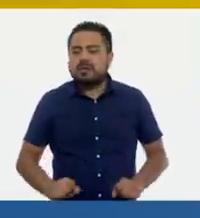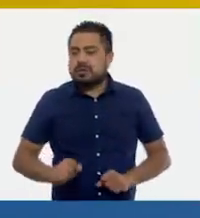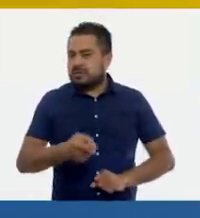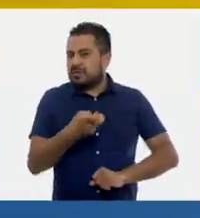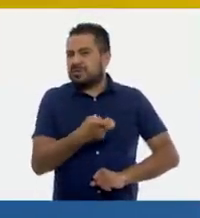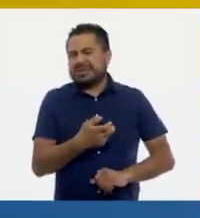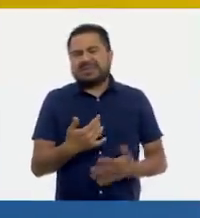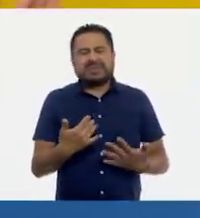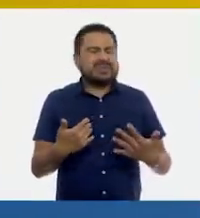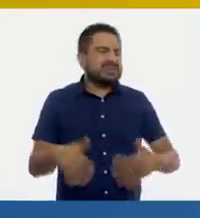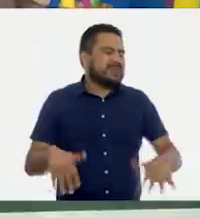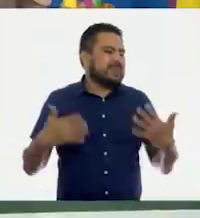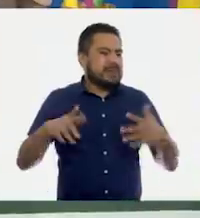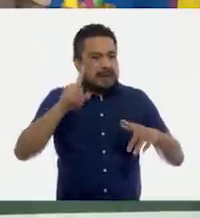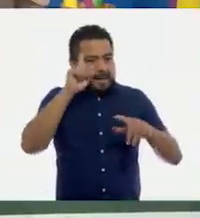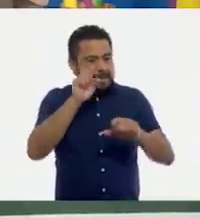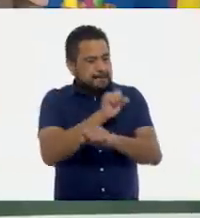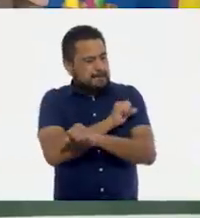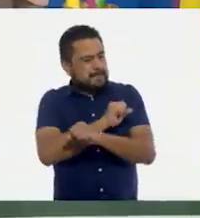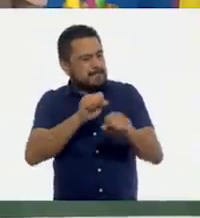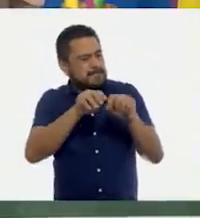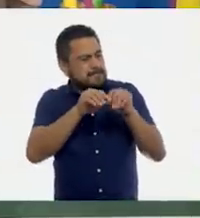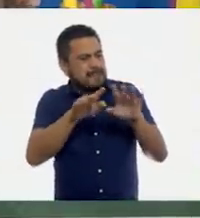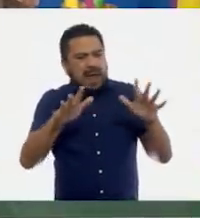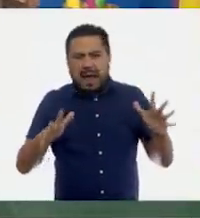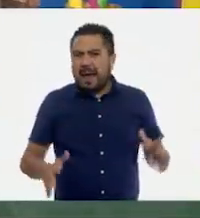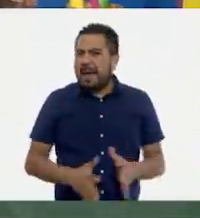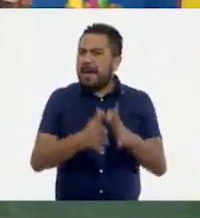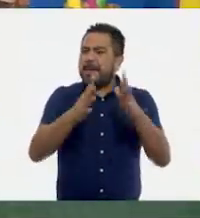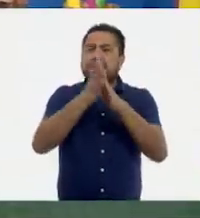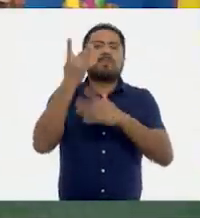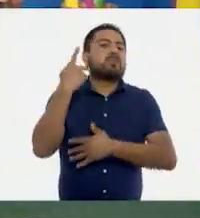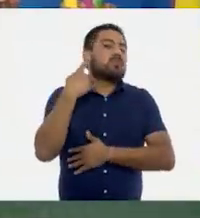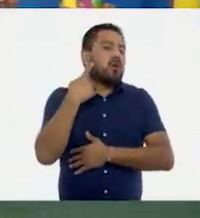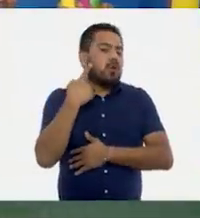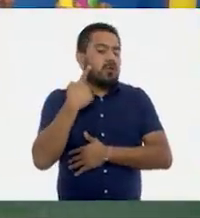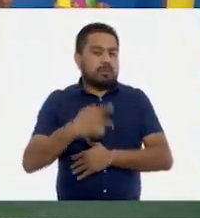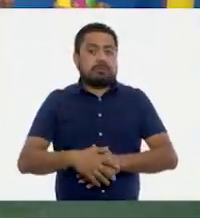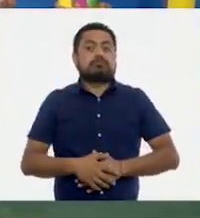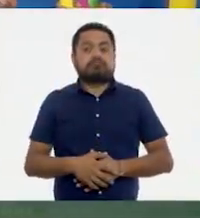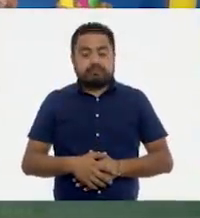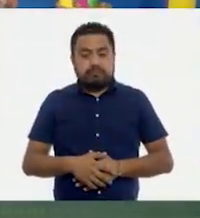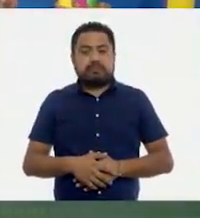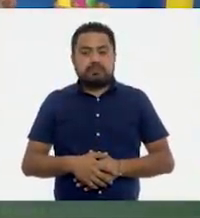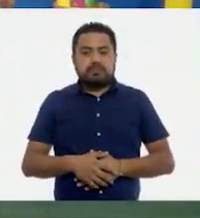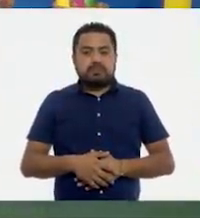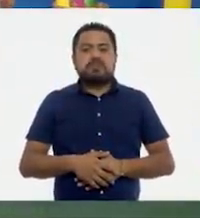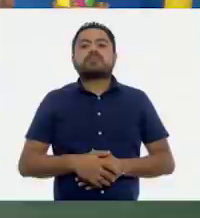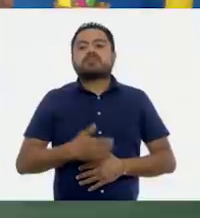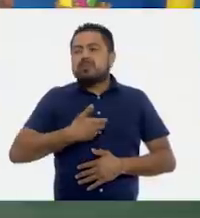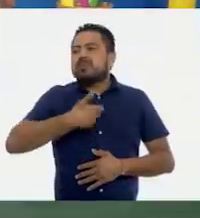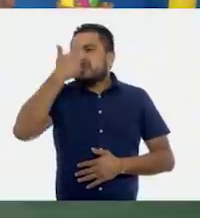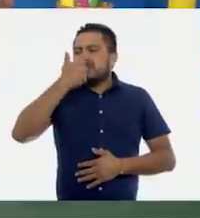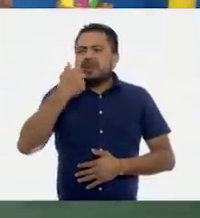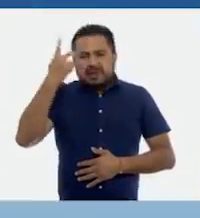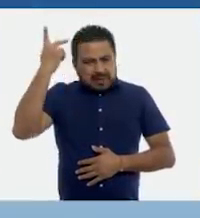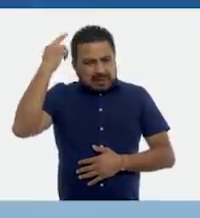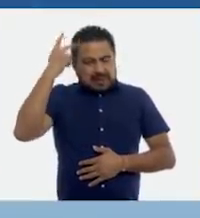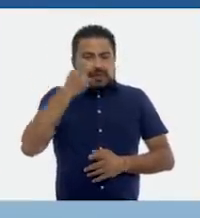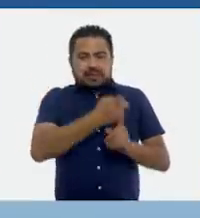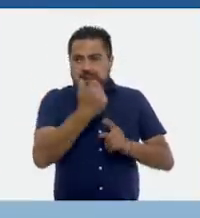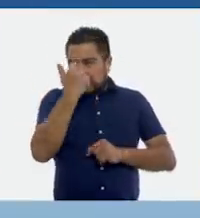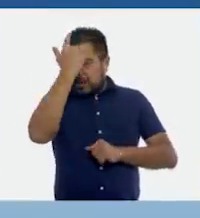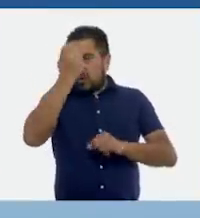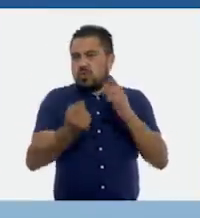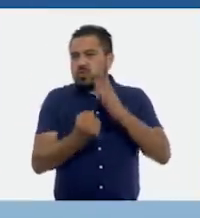eso, detonó una animada participación política. Ante las declaraciones de Díaz, se